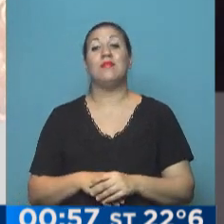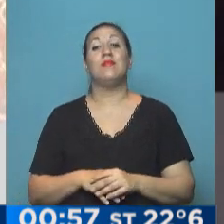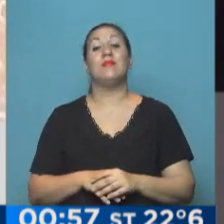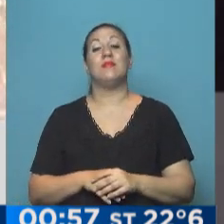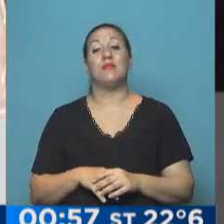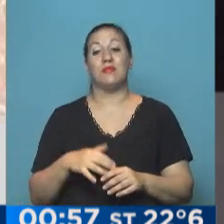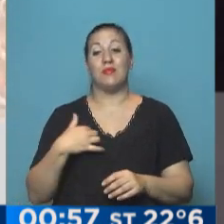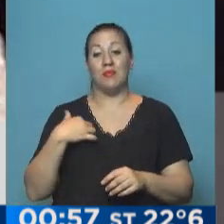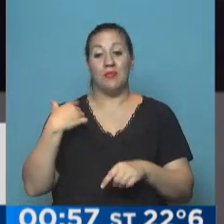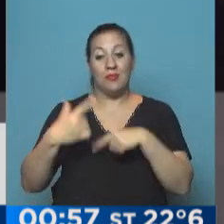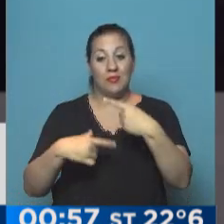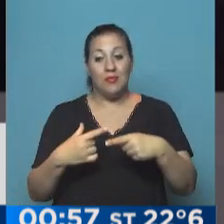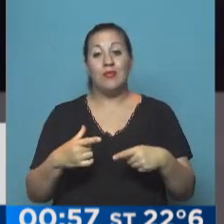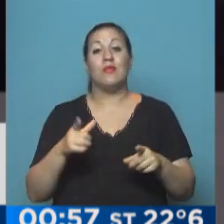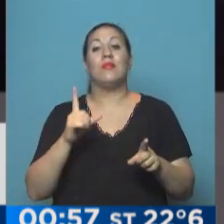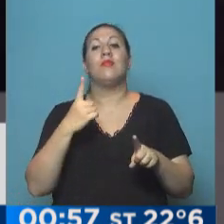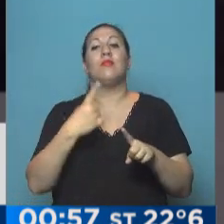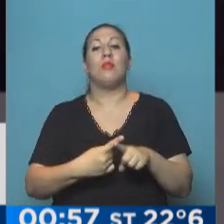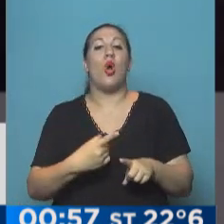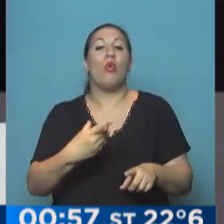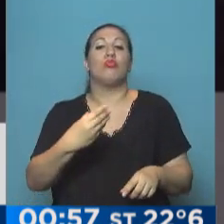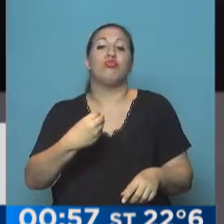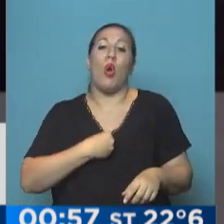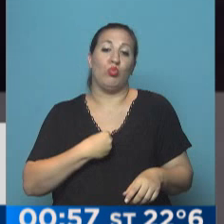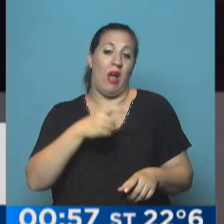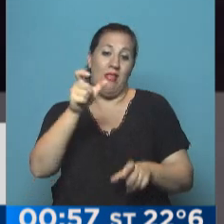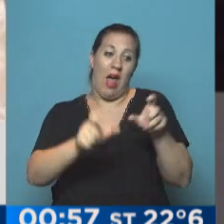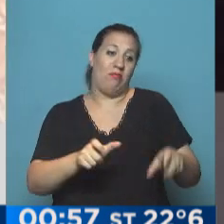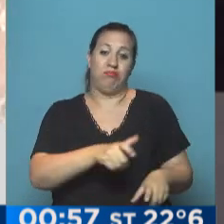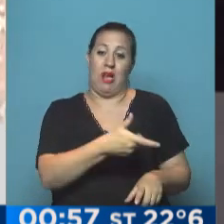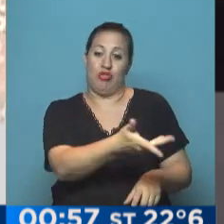Que quienes nos suceden por imperio de la voluntad popular, sí.